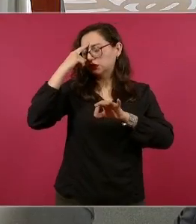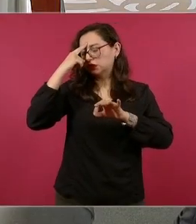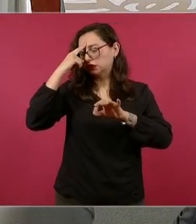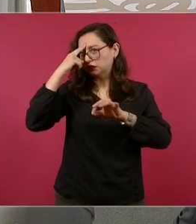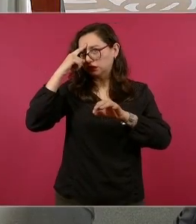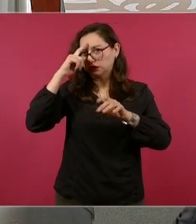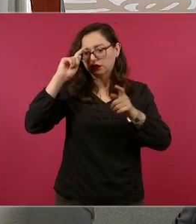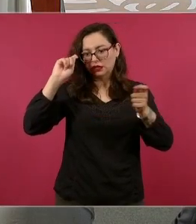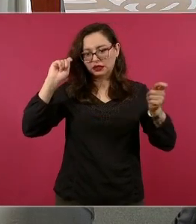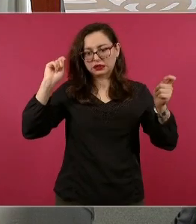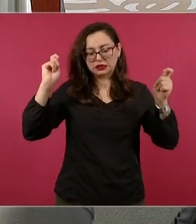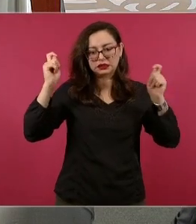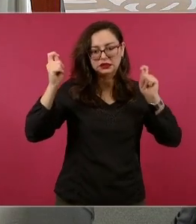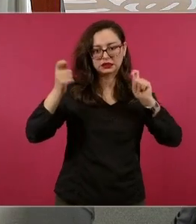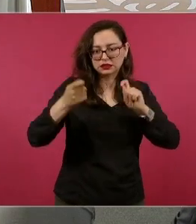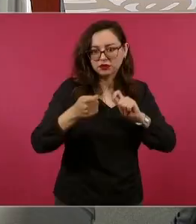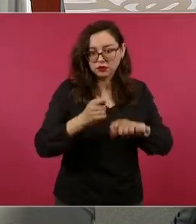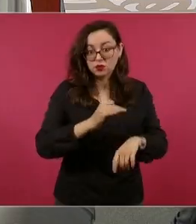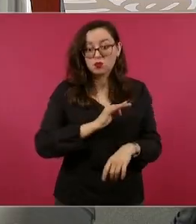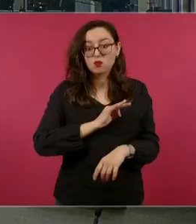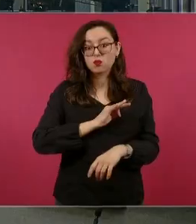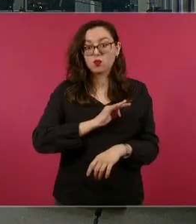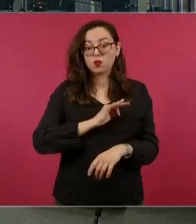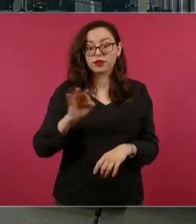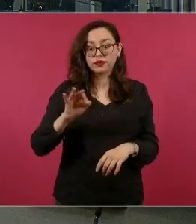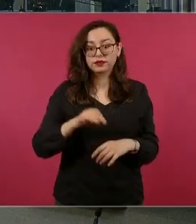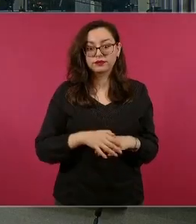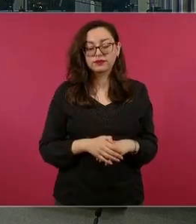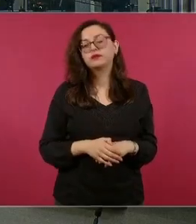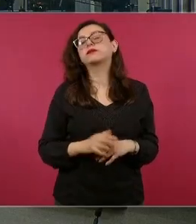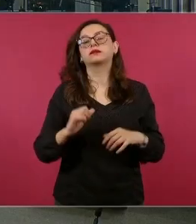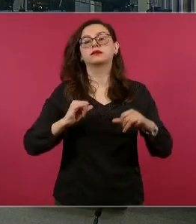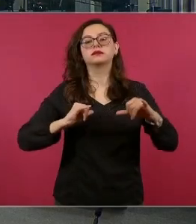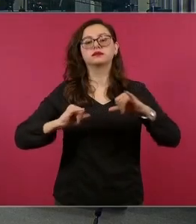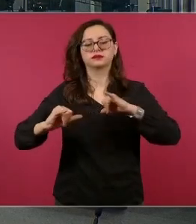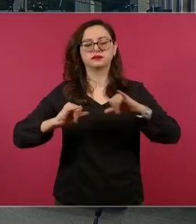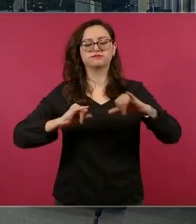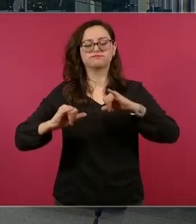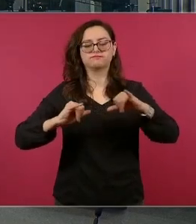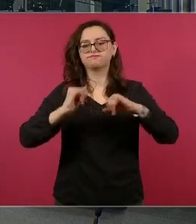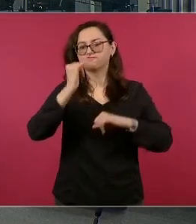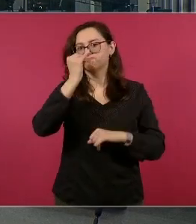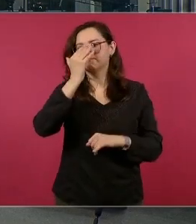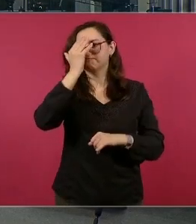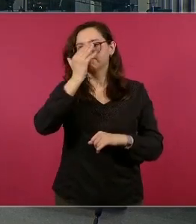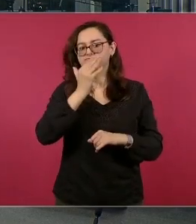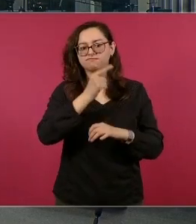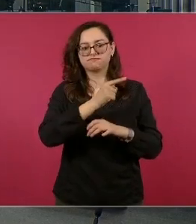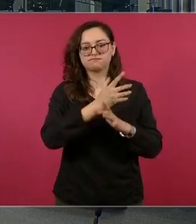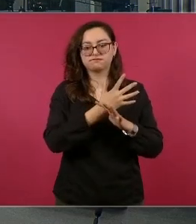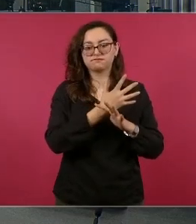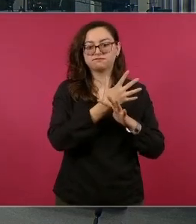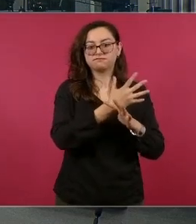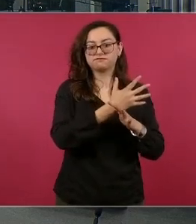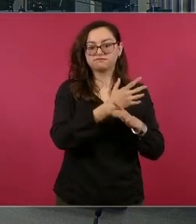A ver si lo encuentras, porque dice aquí, eso fue el resultado de la